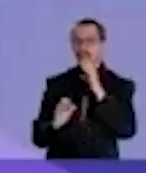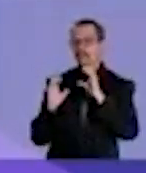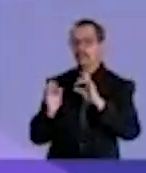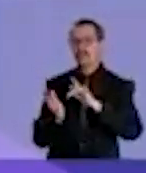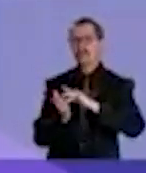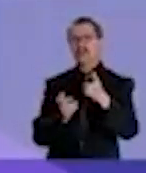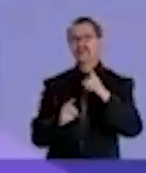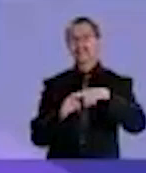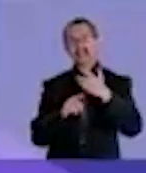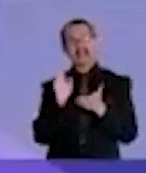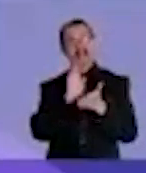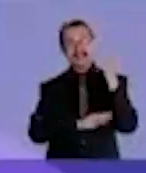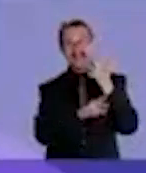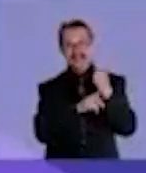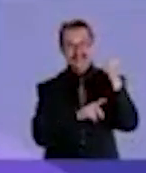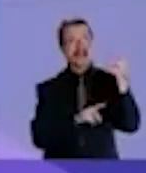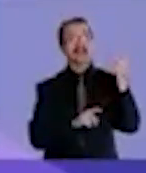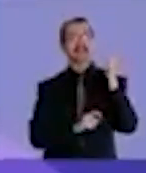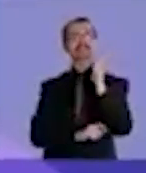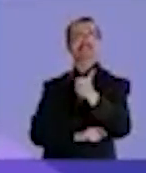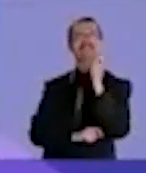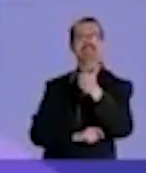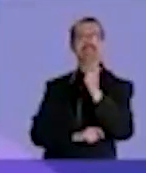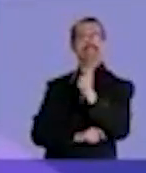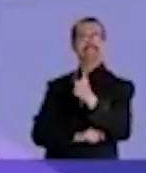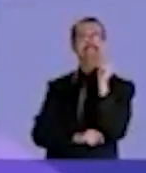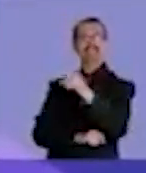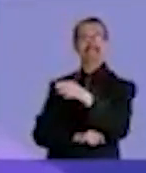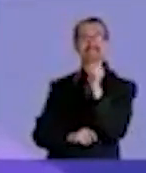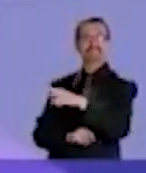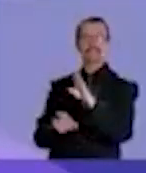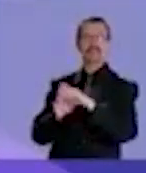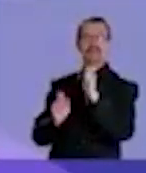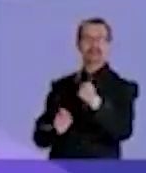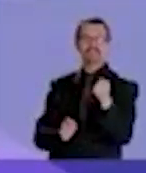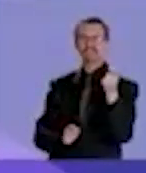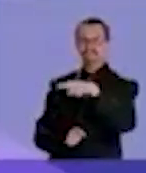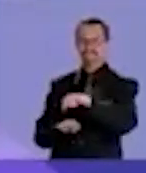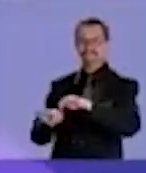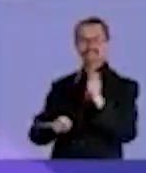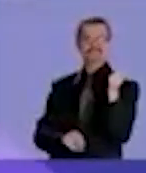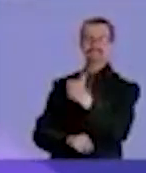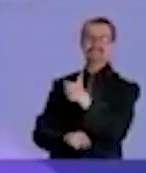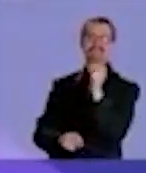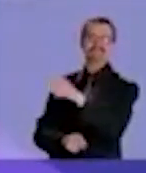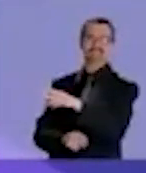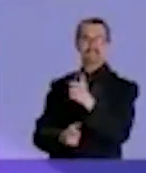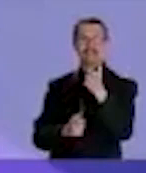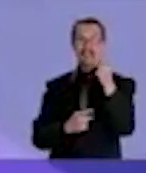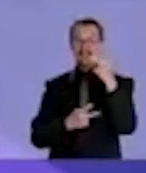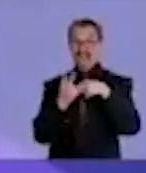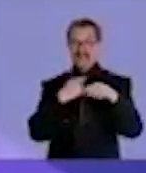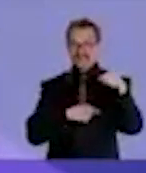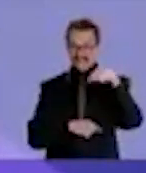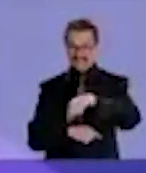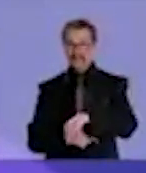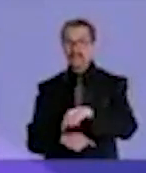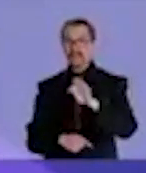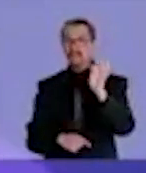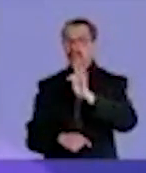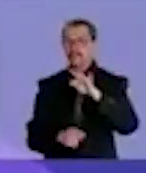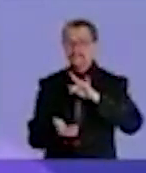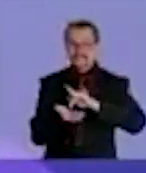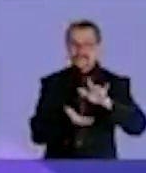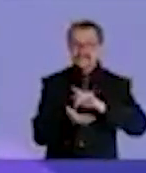evidentemente eso si nosotros le echamos números a esos números tendremos posibilidades económicas suficientes